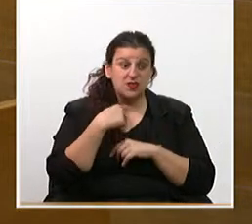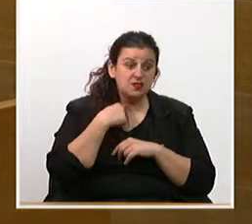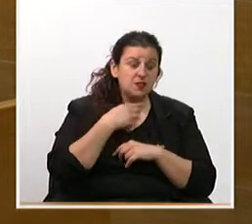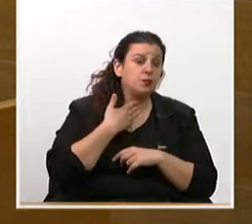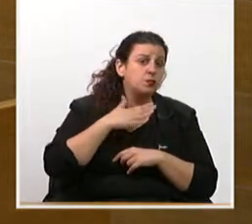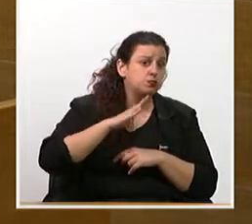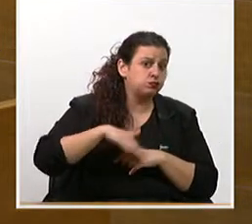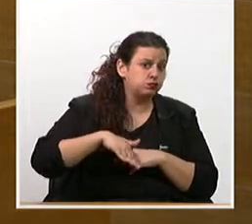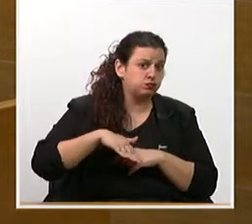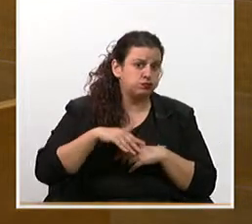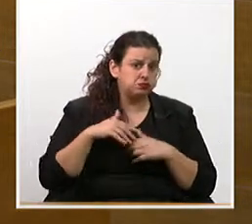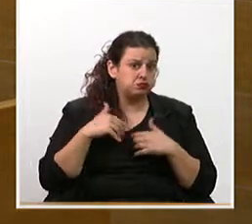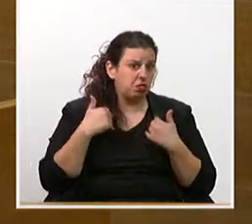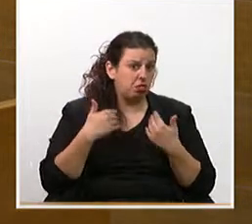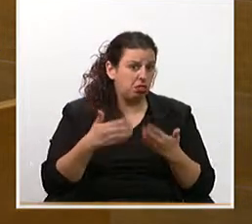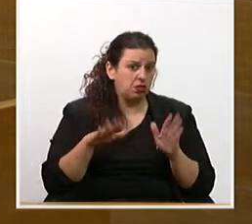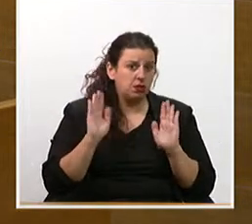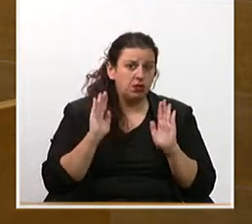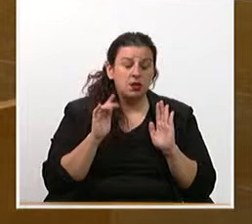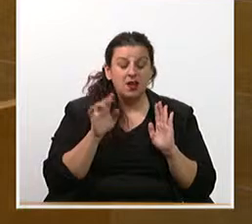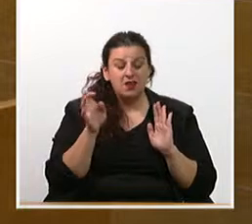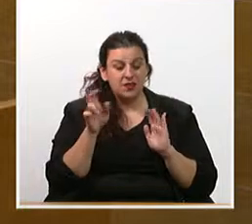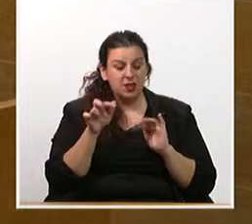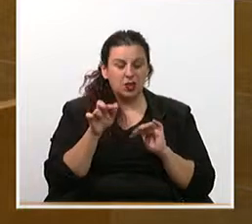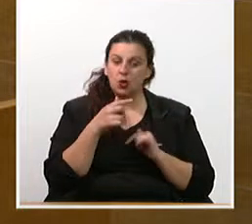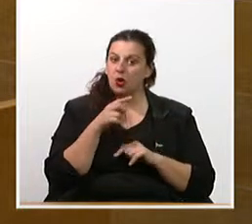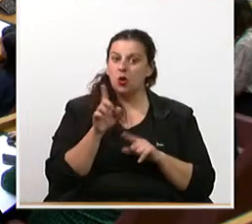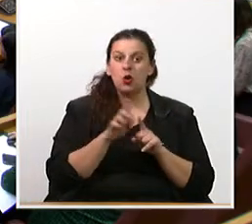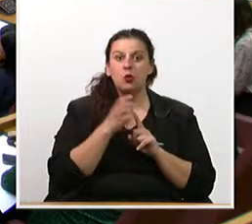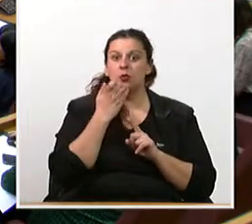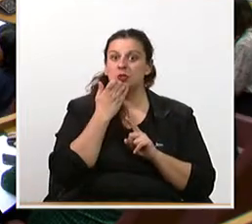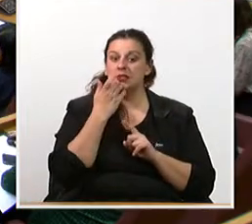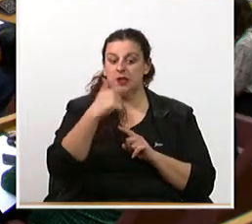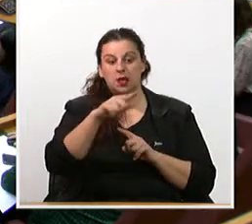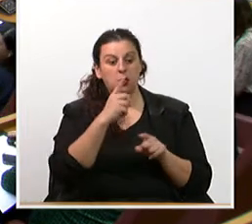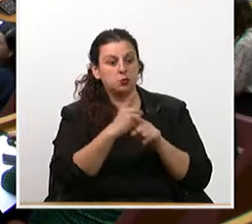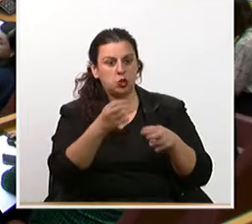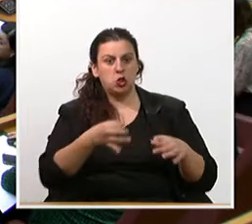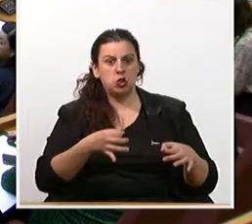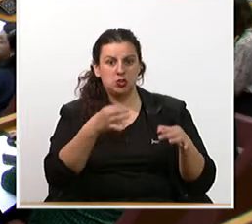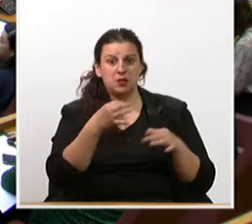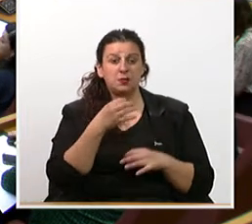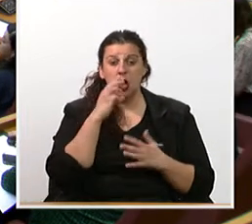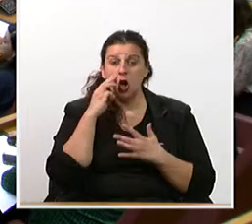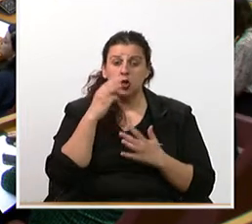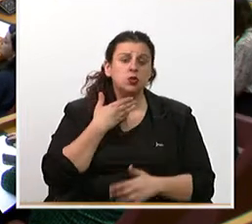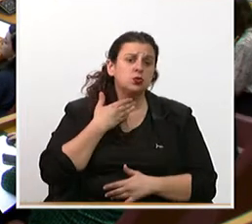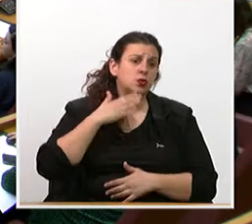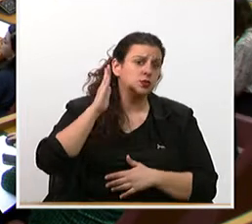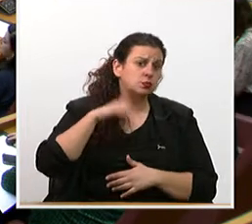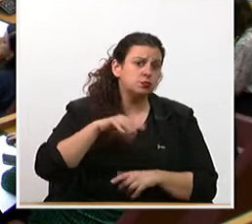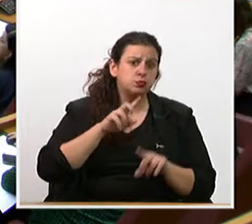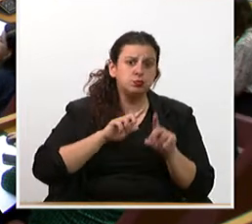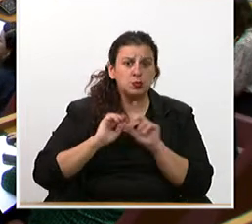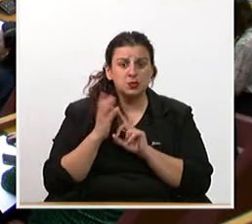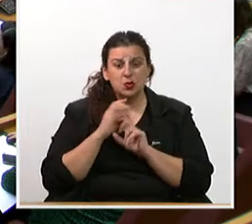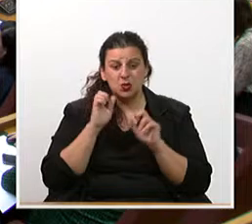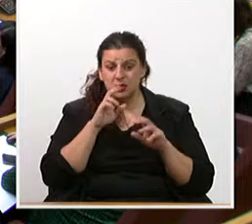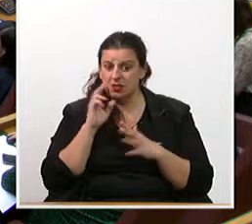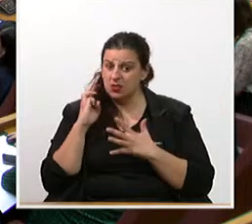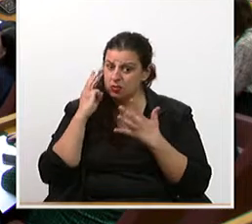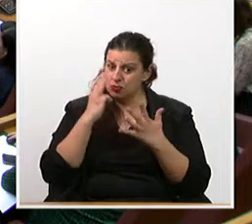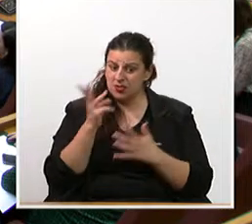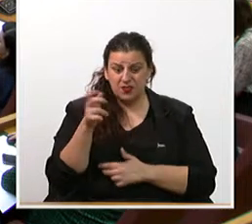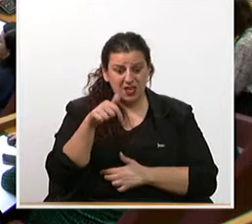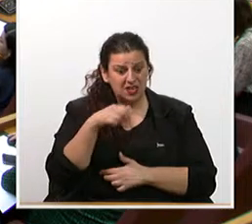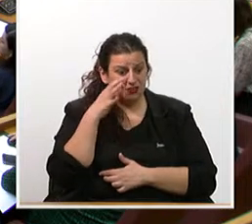dejadez y vienen esta mañana como si ustedes nunca hubiesen gobernado och años de desidia 8 años sin solucionar el problema y vienen aquí cuando llevamos